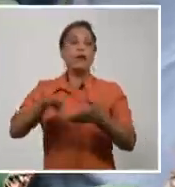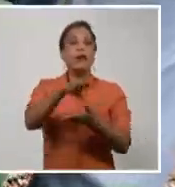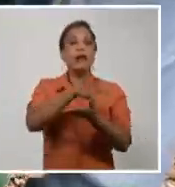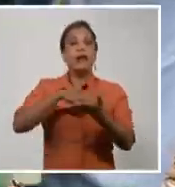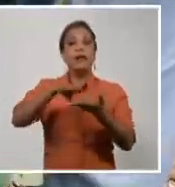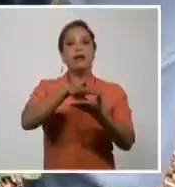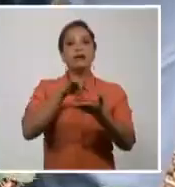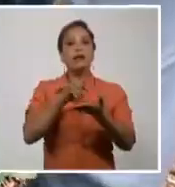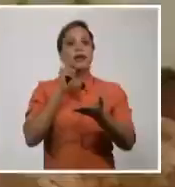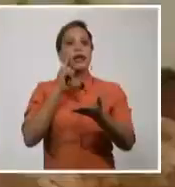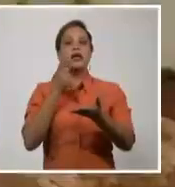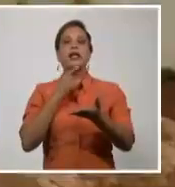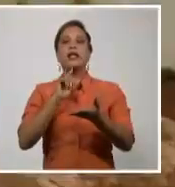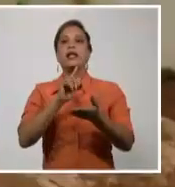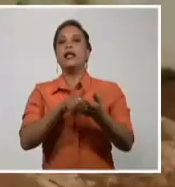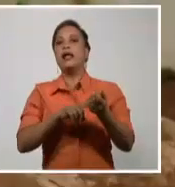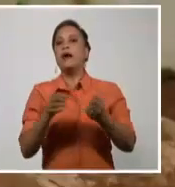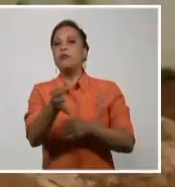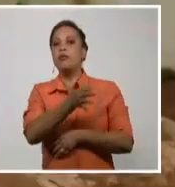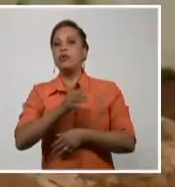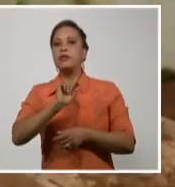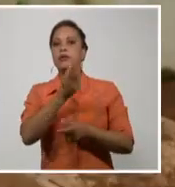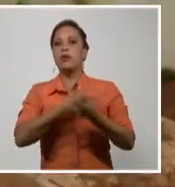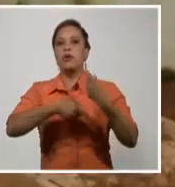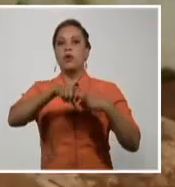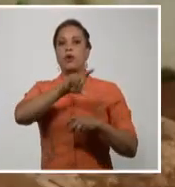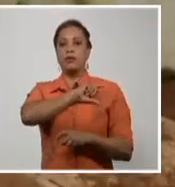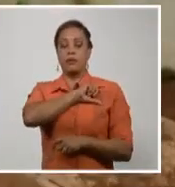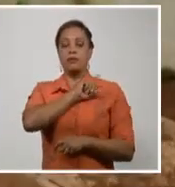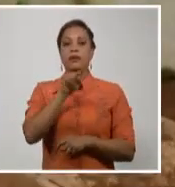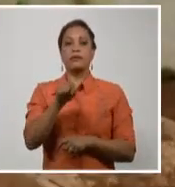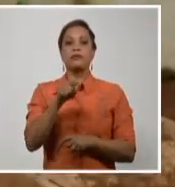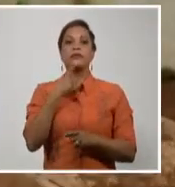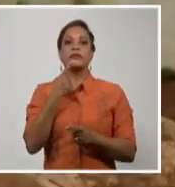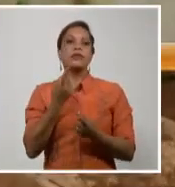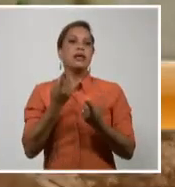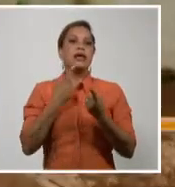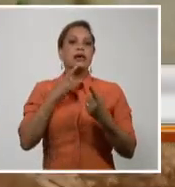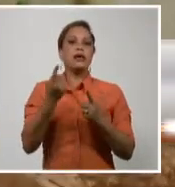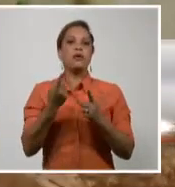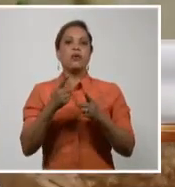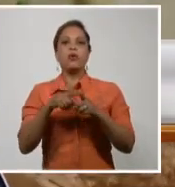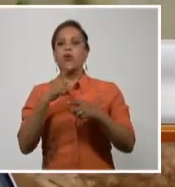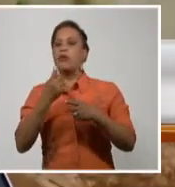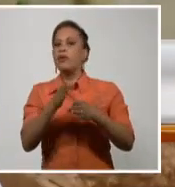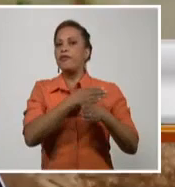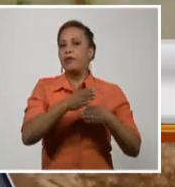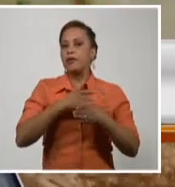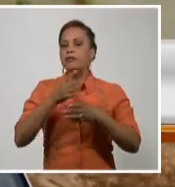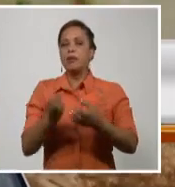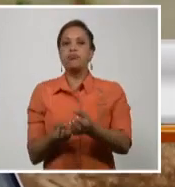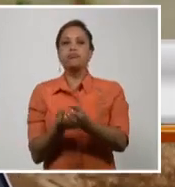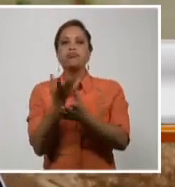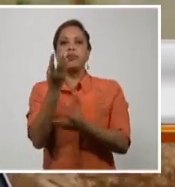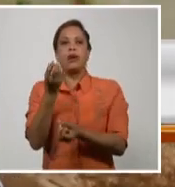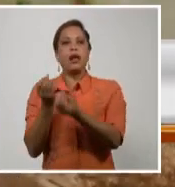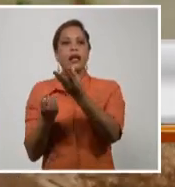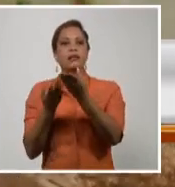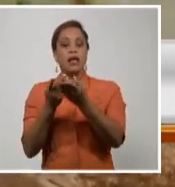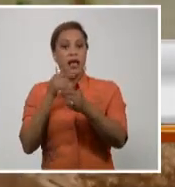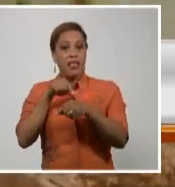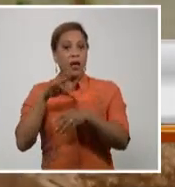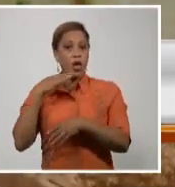urbana en Contramaestre. Las plagas las controlamos con tabaquina, con el árbol de nin, con sábila. Nosotros las plantas de colores